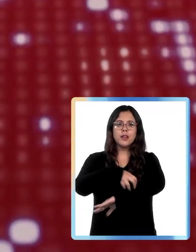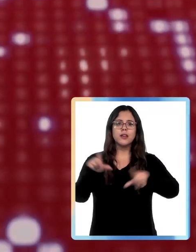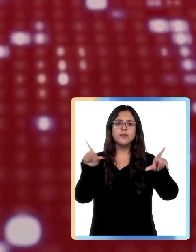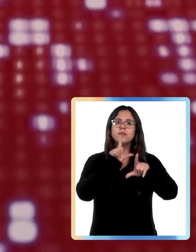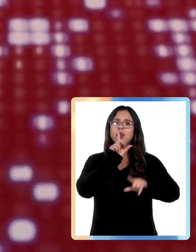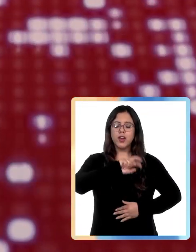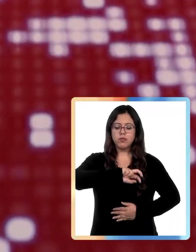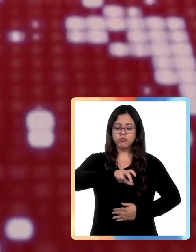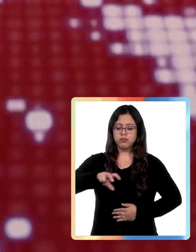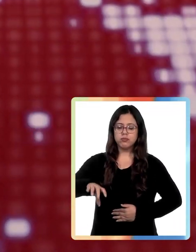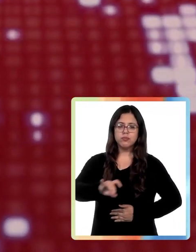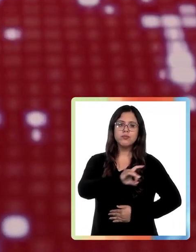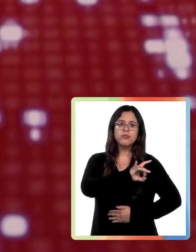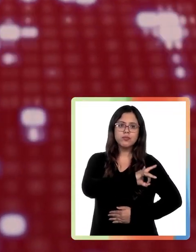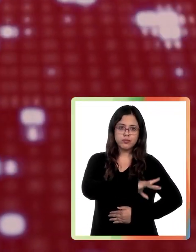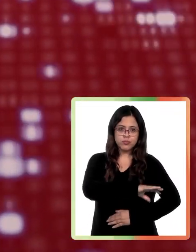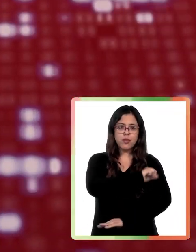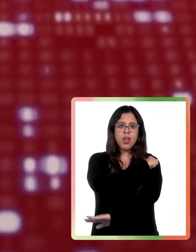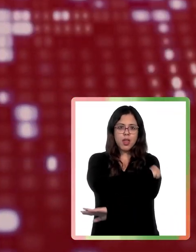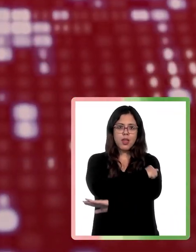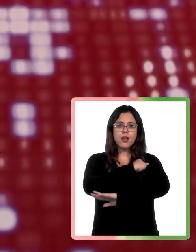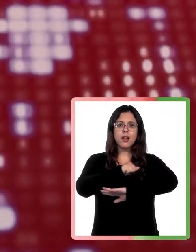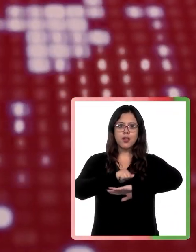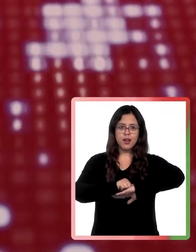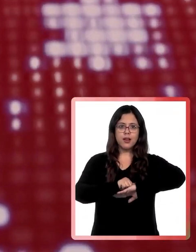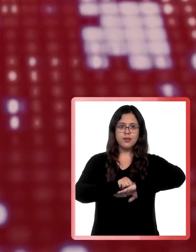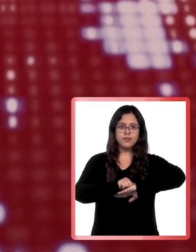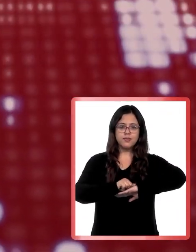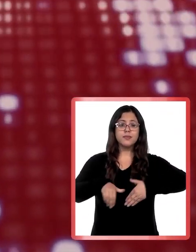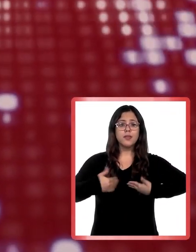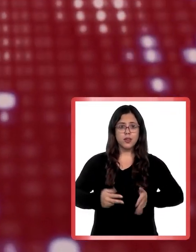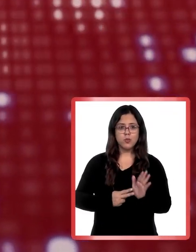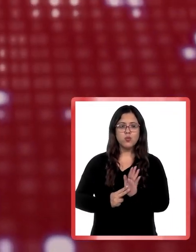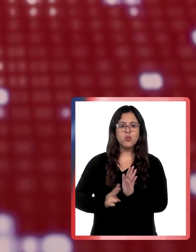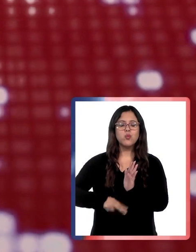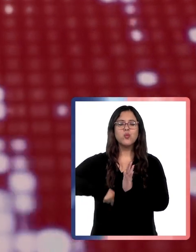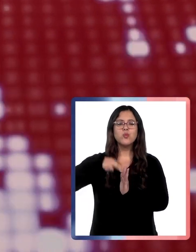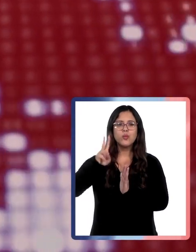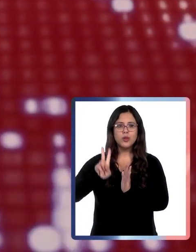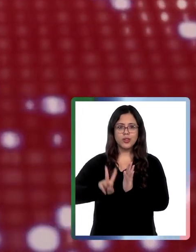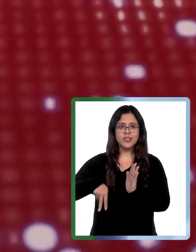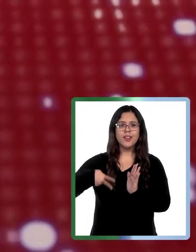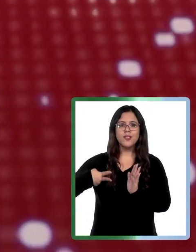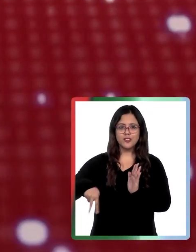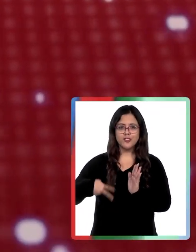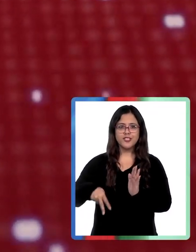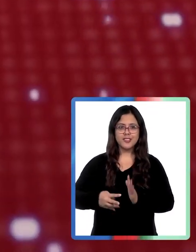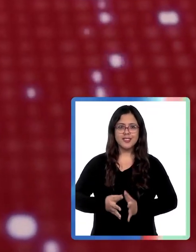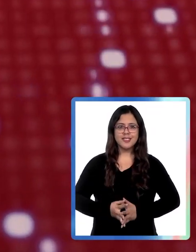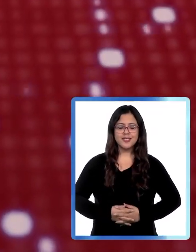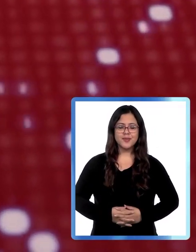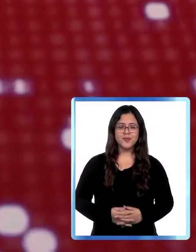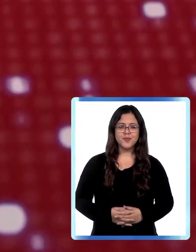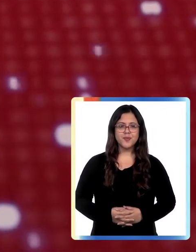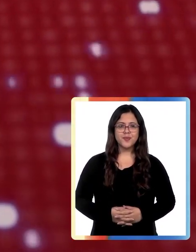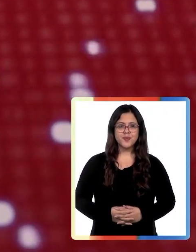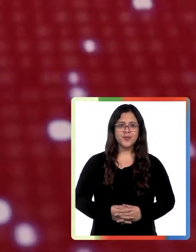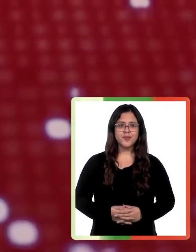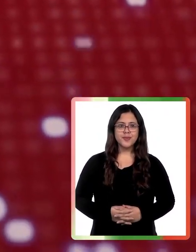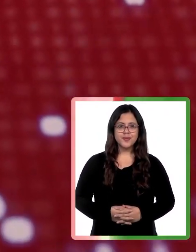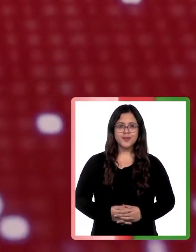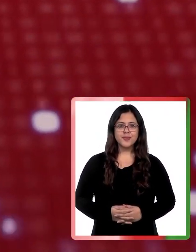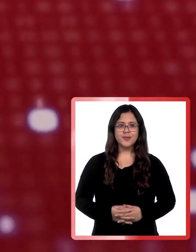Asociación Regional de Canales de Televisión de Señal Abierta de Chile, Arcatel, presenta Portavoz